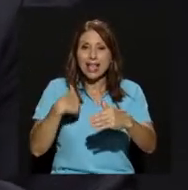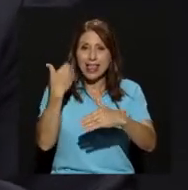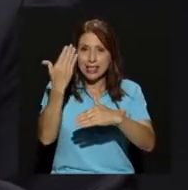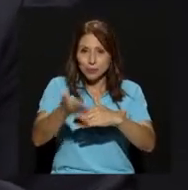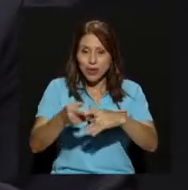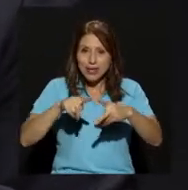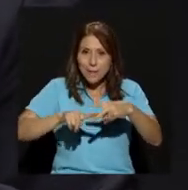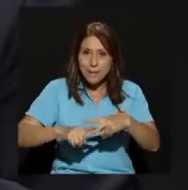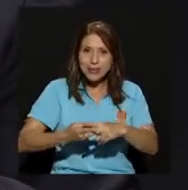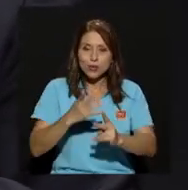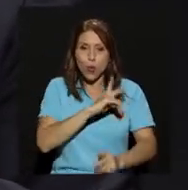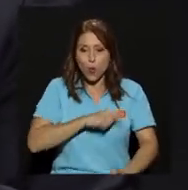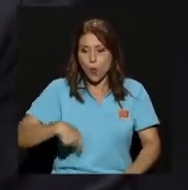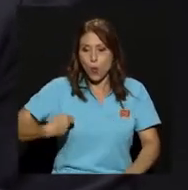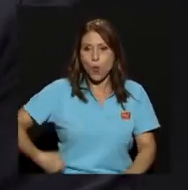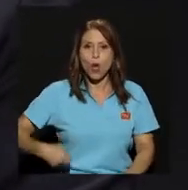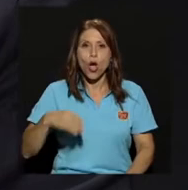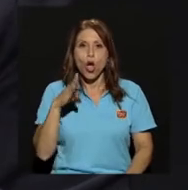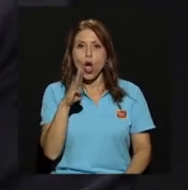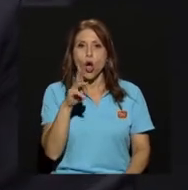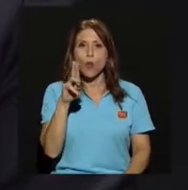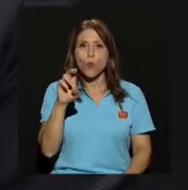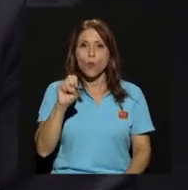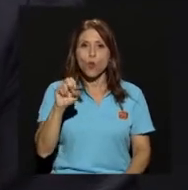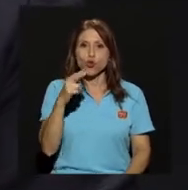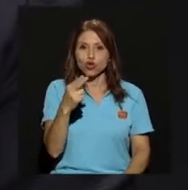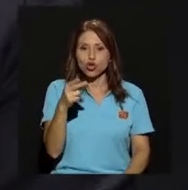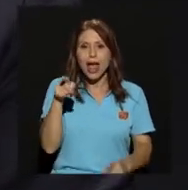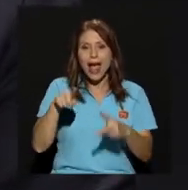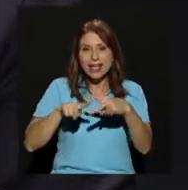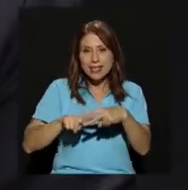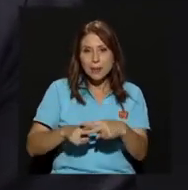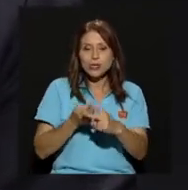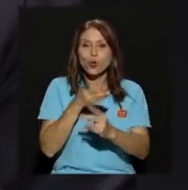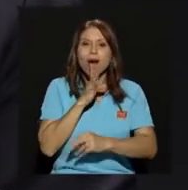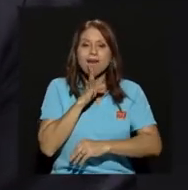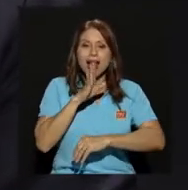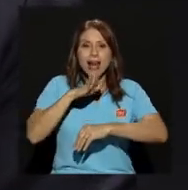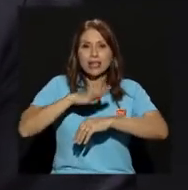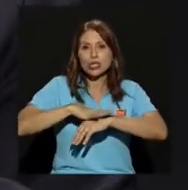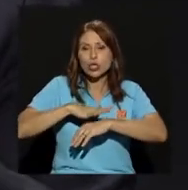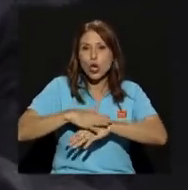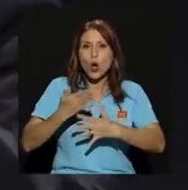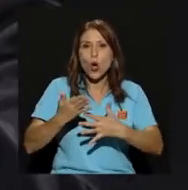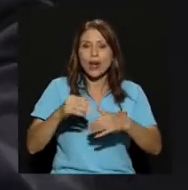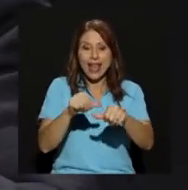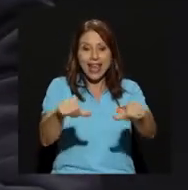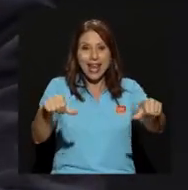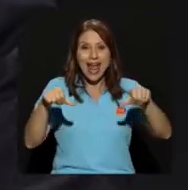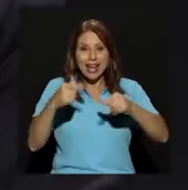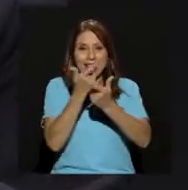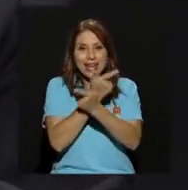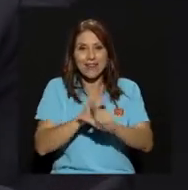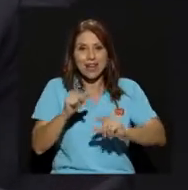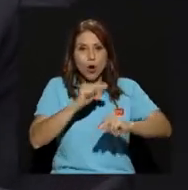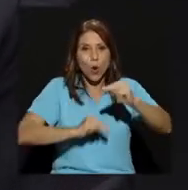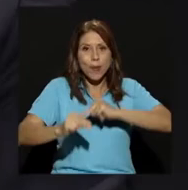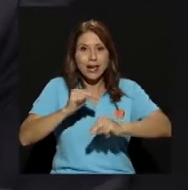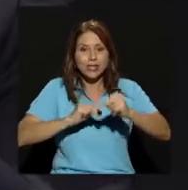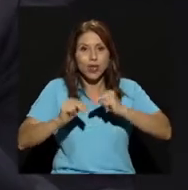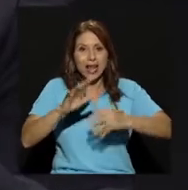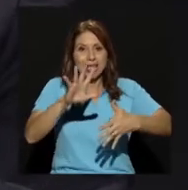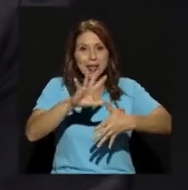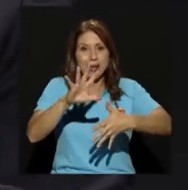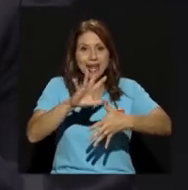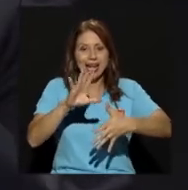administración bush donde se empezó a hablar de la del área de libre comercio de las américas